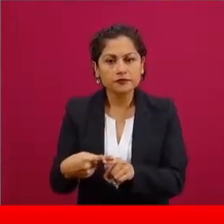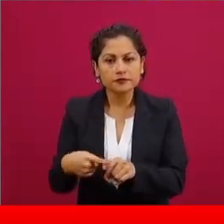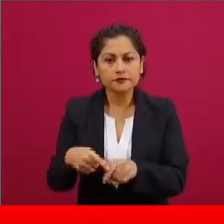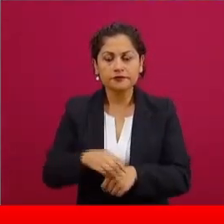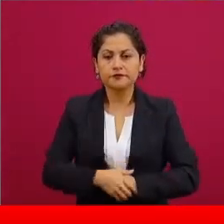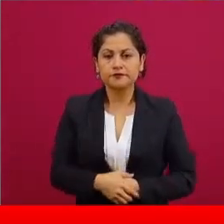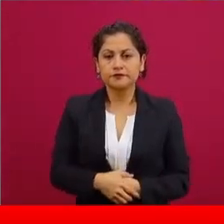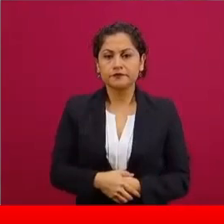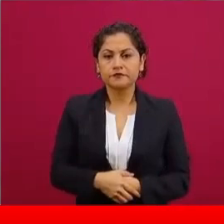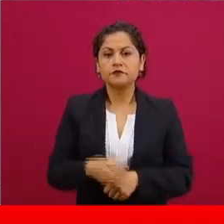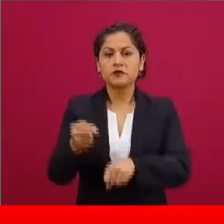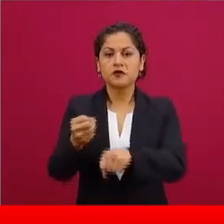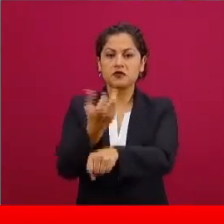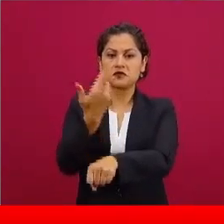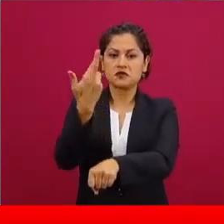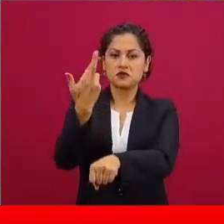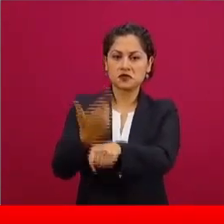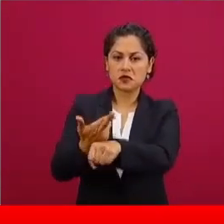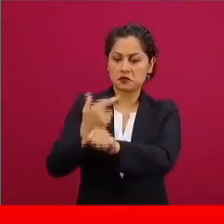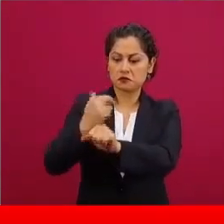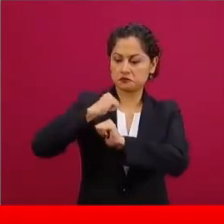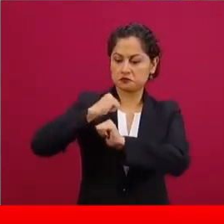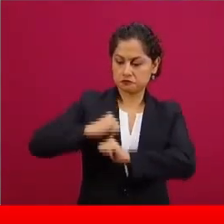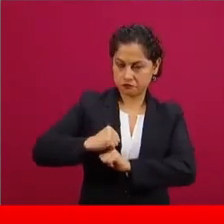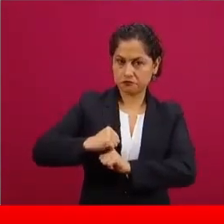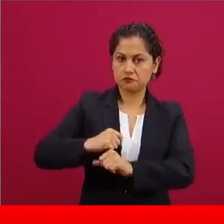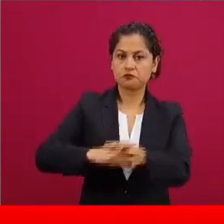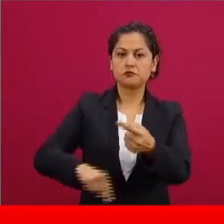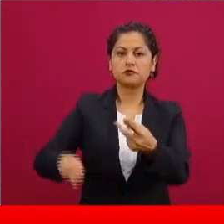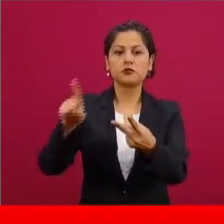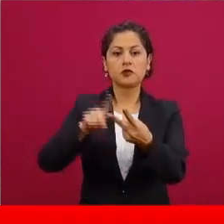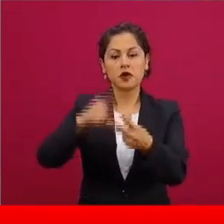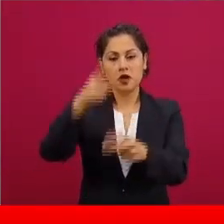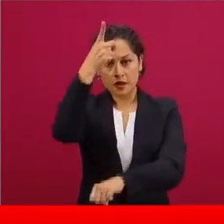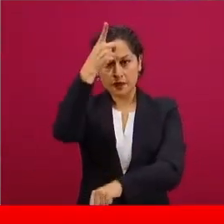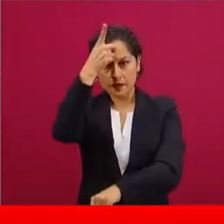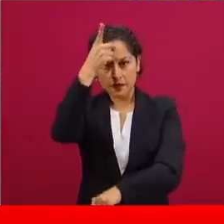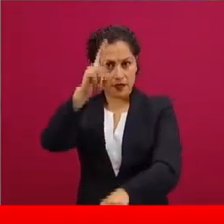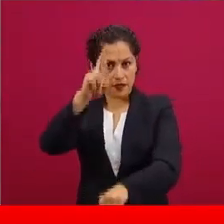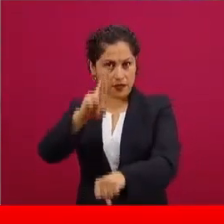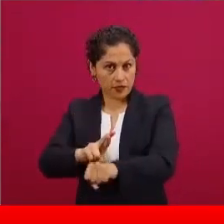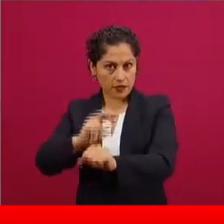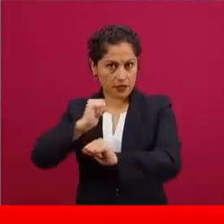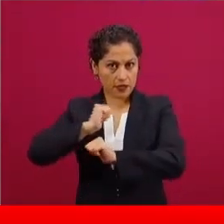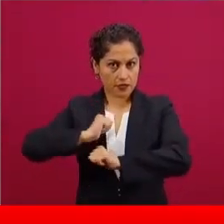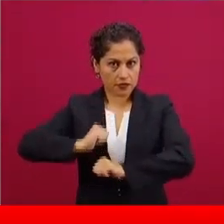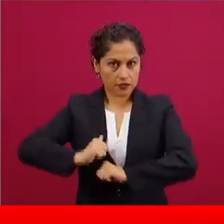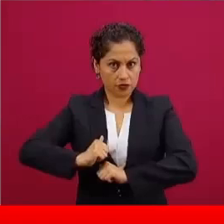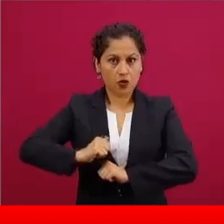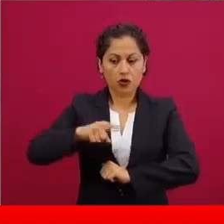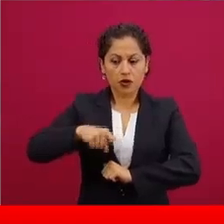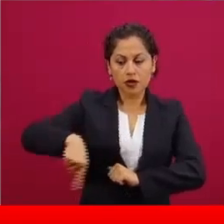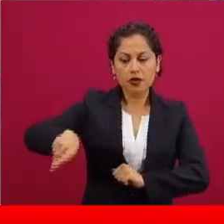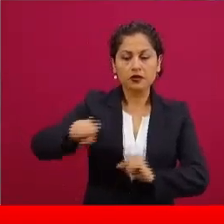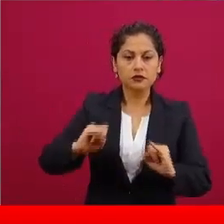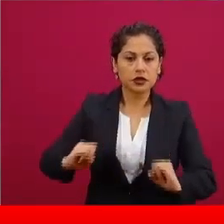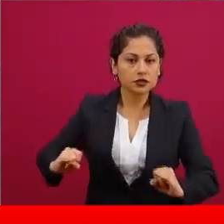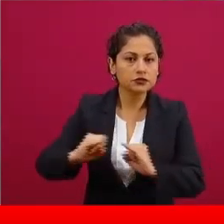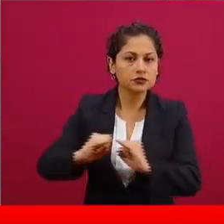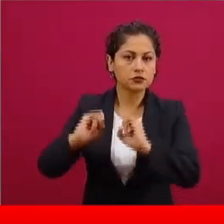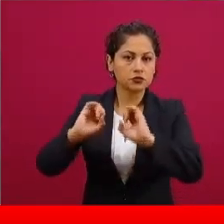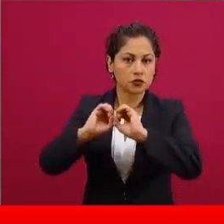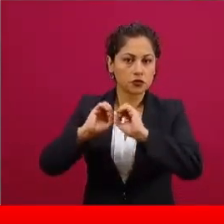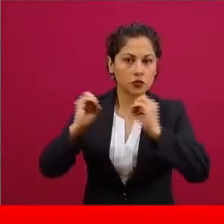a los secretarios a los directores de dichos organismos y a la